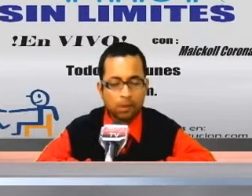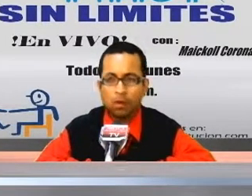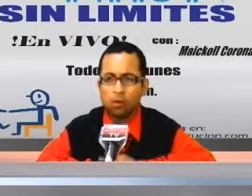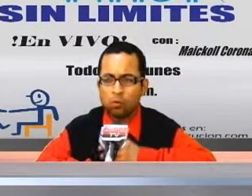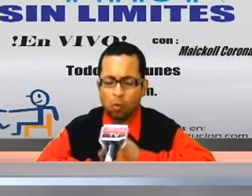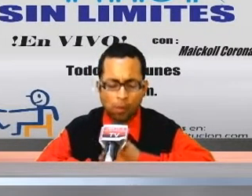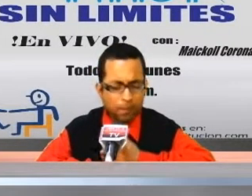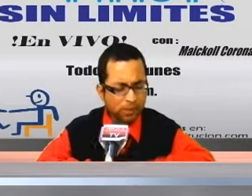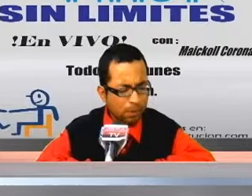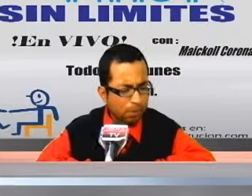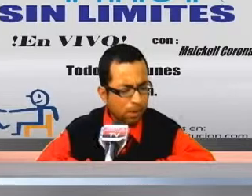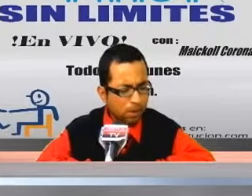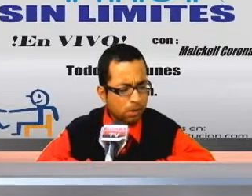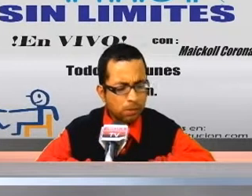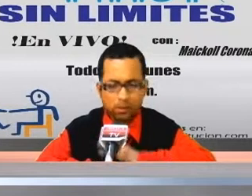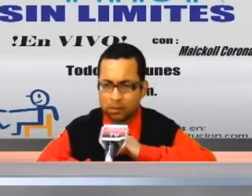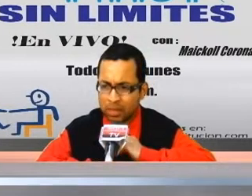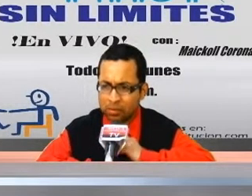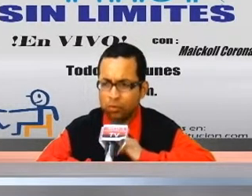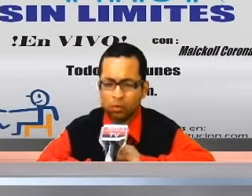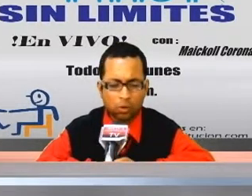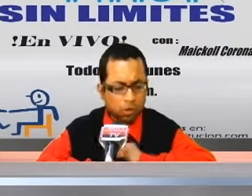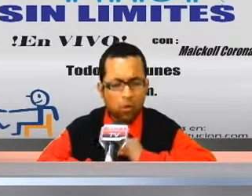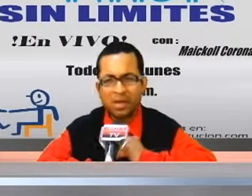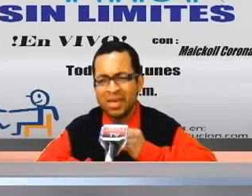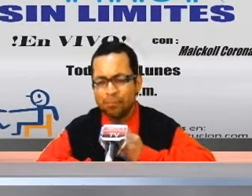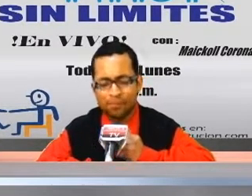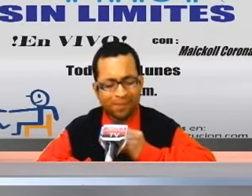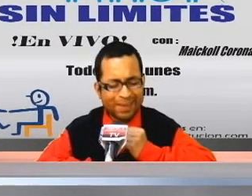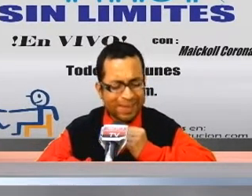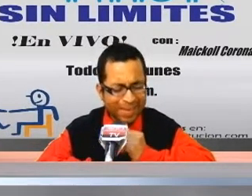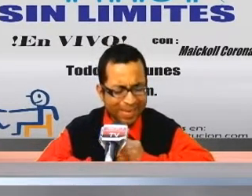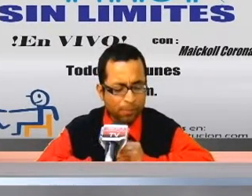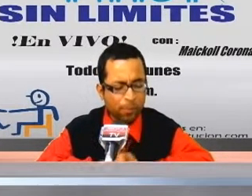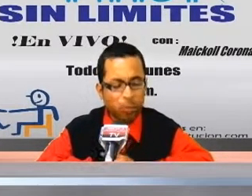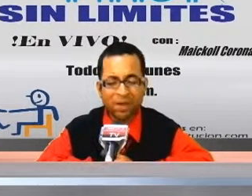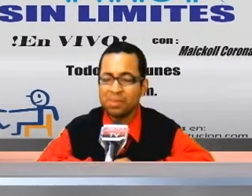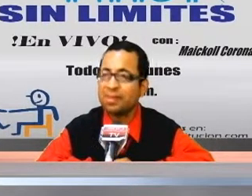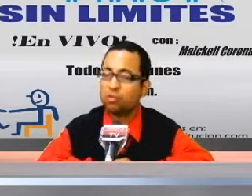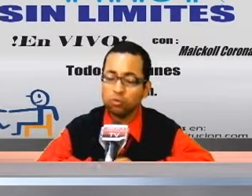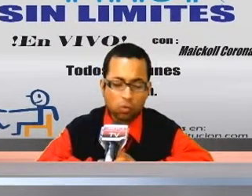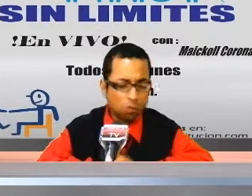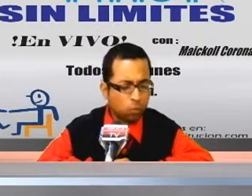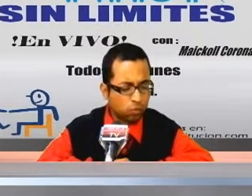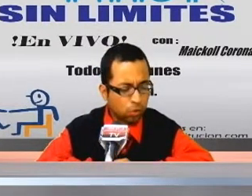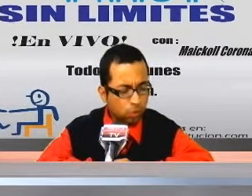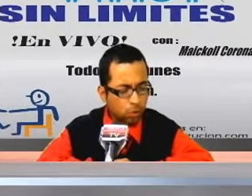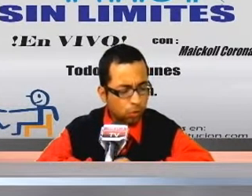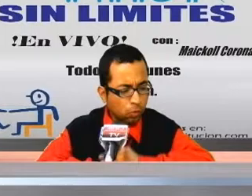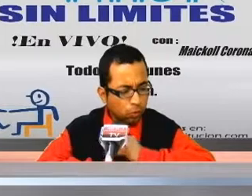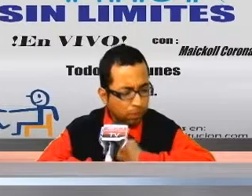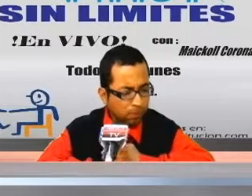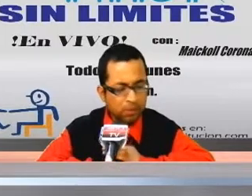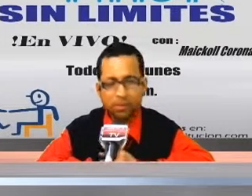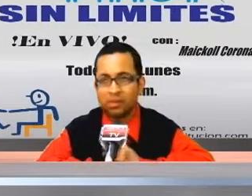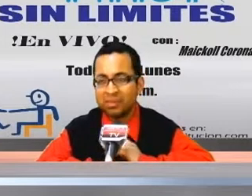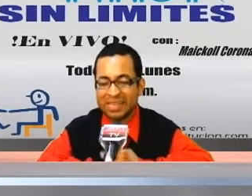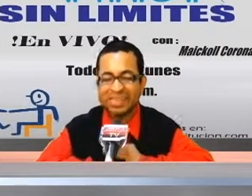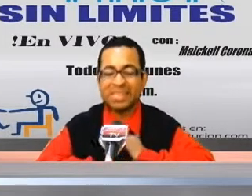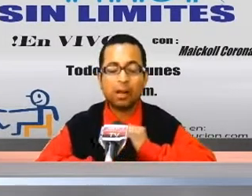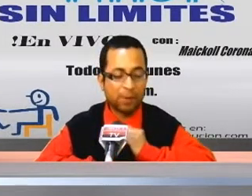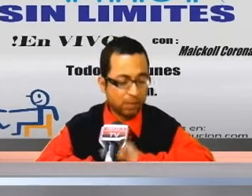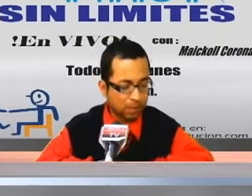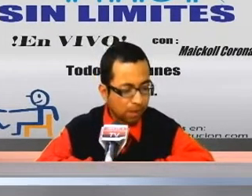Bueno, como primer tema, dentro de lo que yo pero he analizado todos los temas